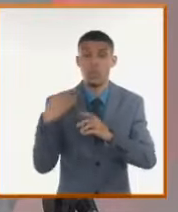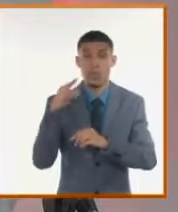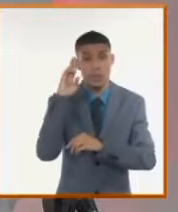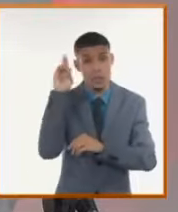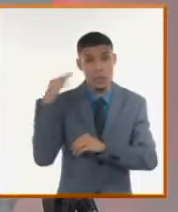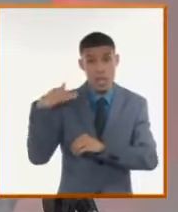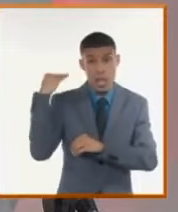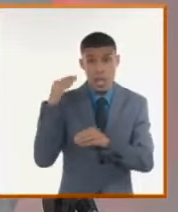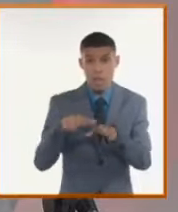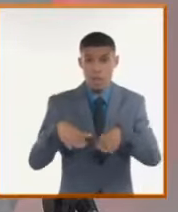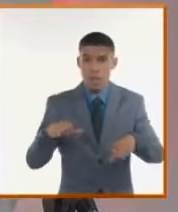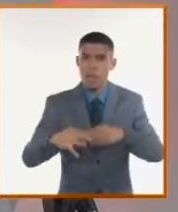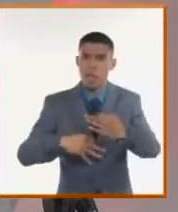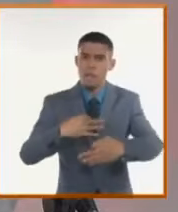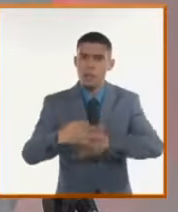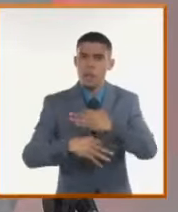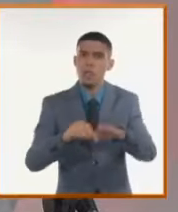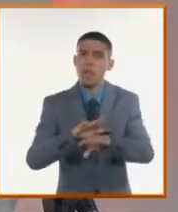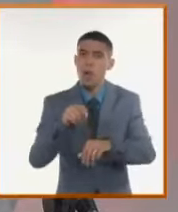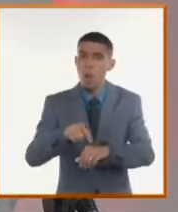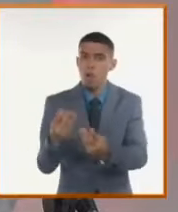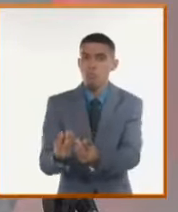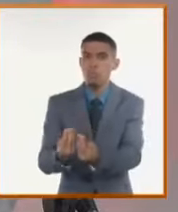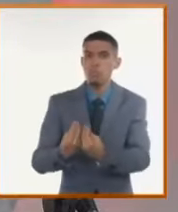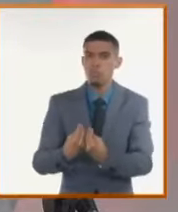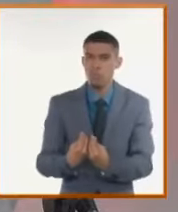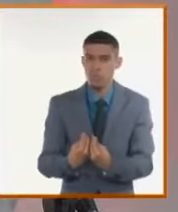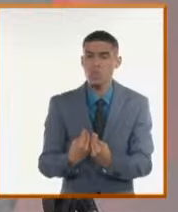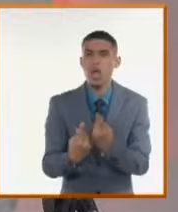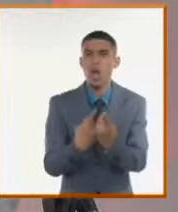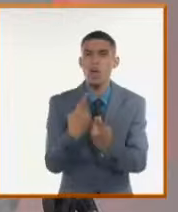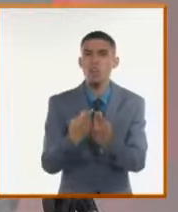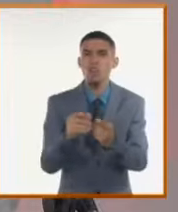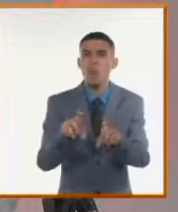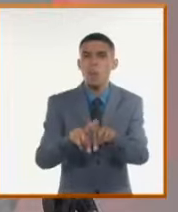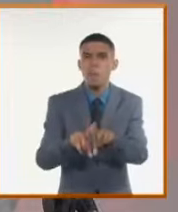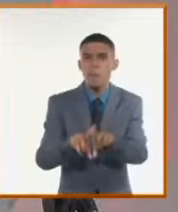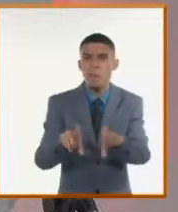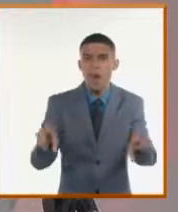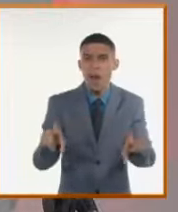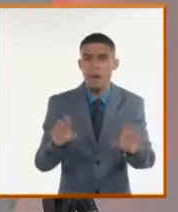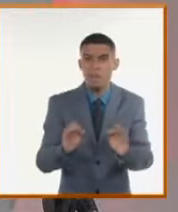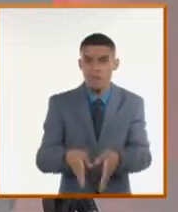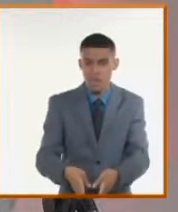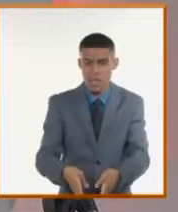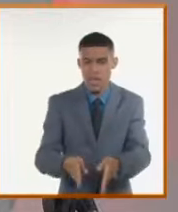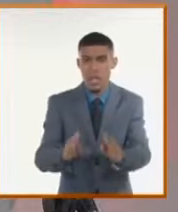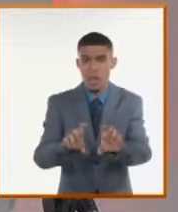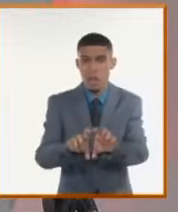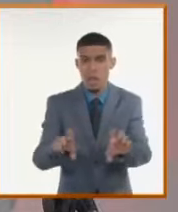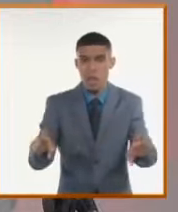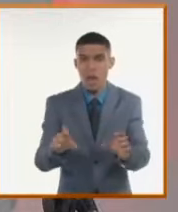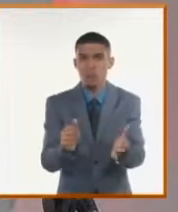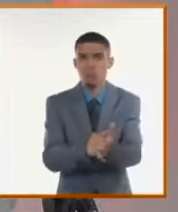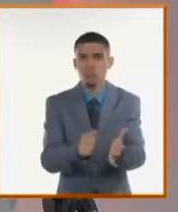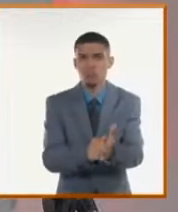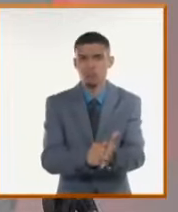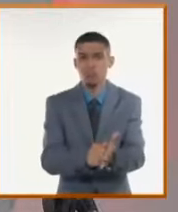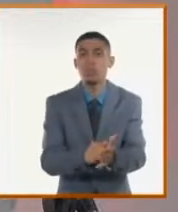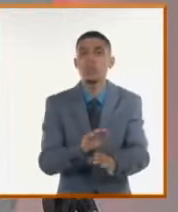ya Hoy estamos eh recibiendo un nivel de traviesa de madera que seguirán empezarán a colocar